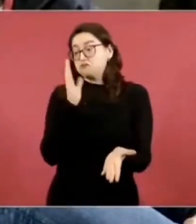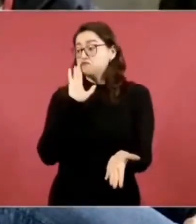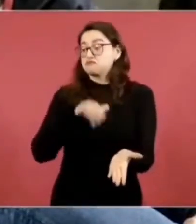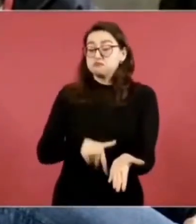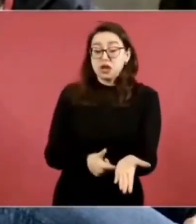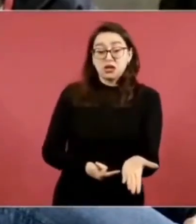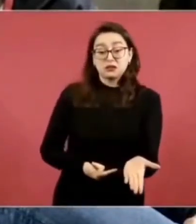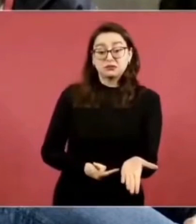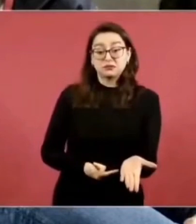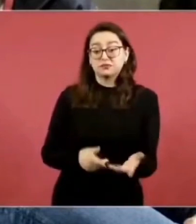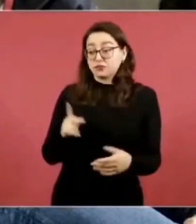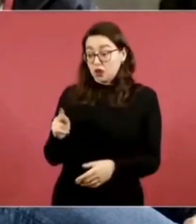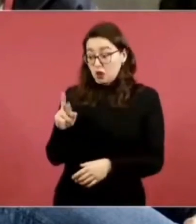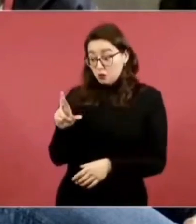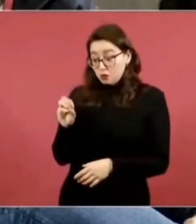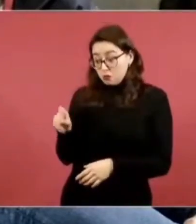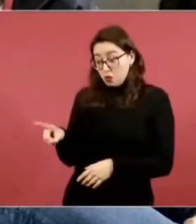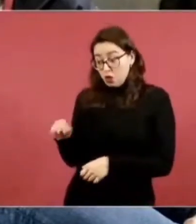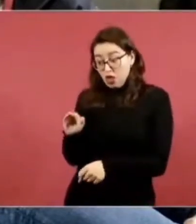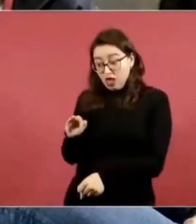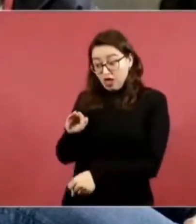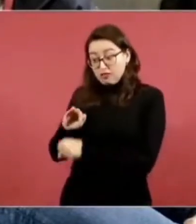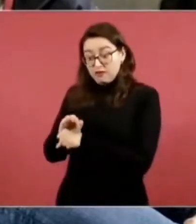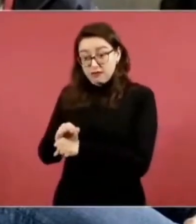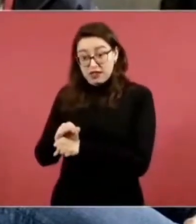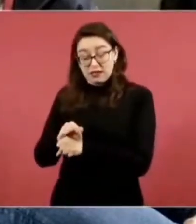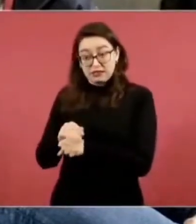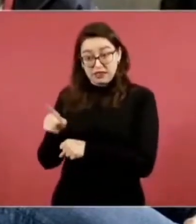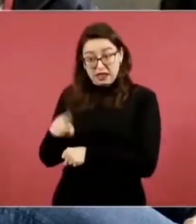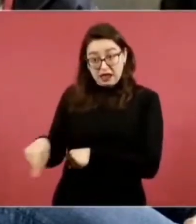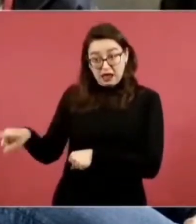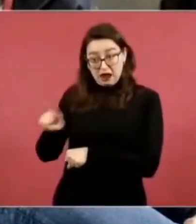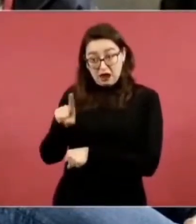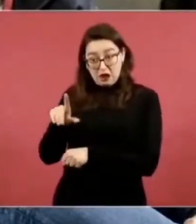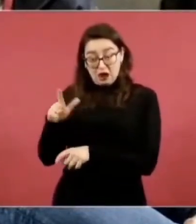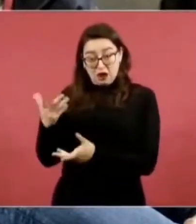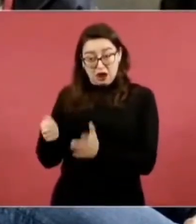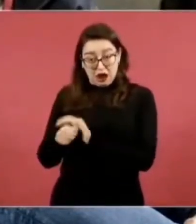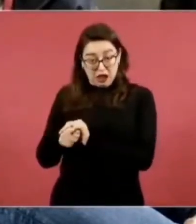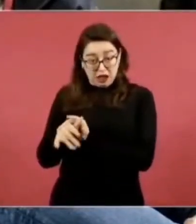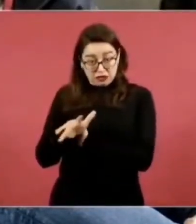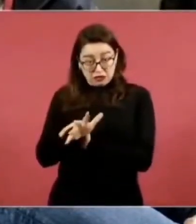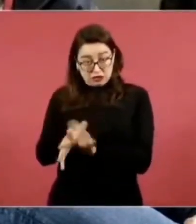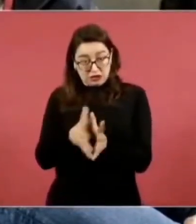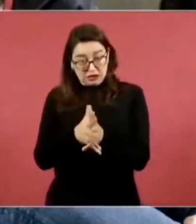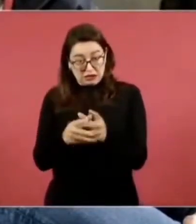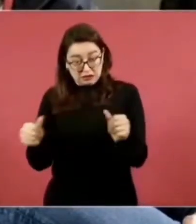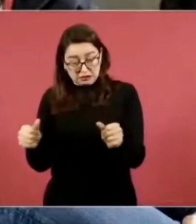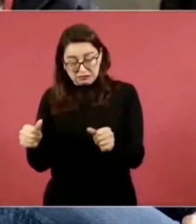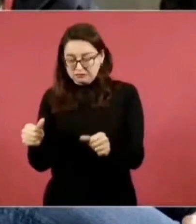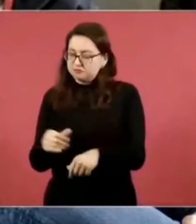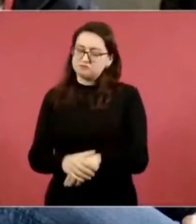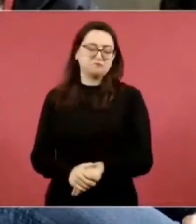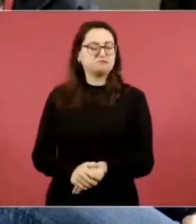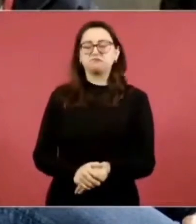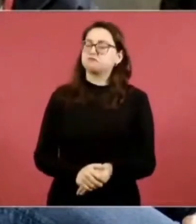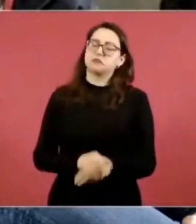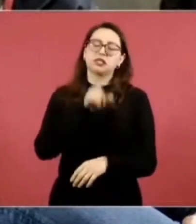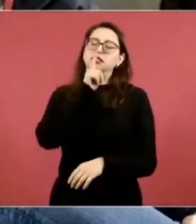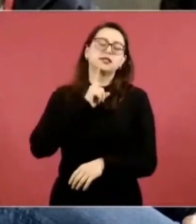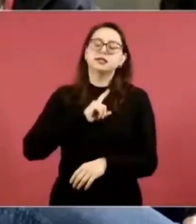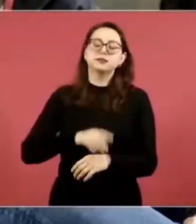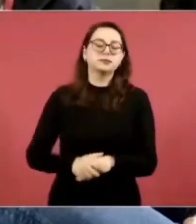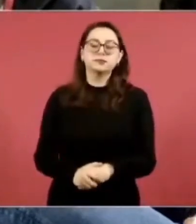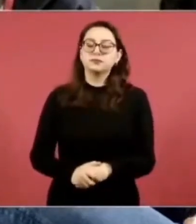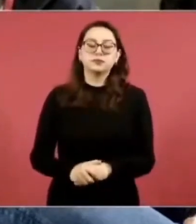que el PRO está defendiendo a quienes perpetraron desapariciones, no es así.